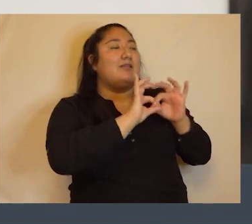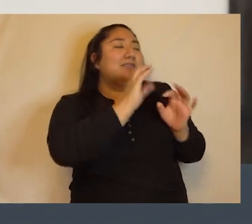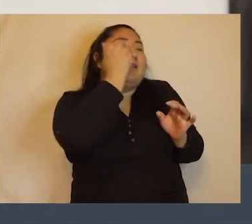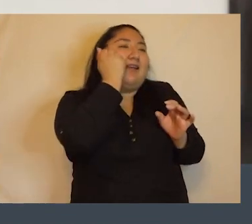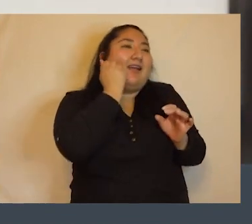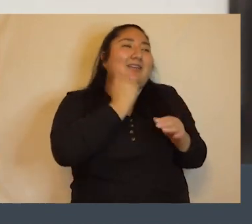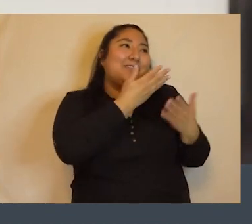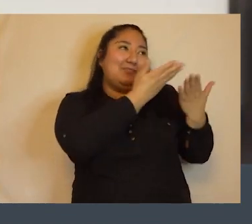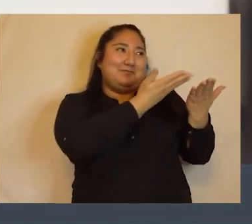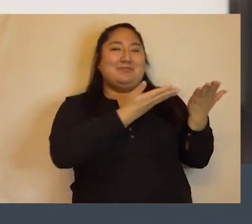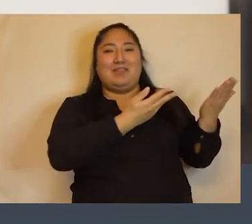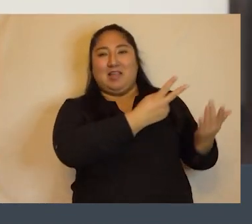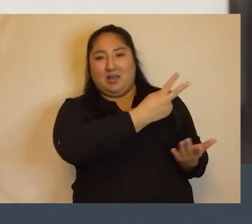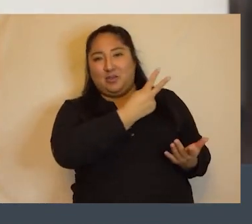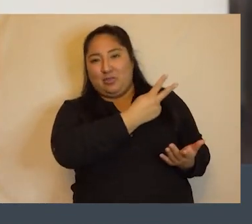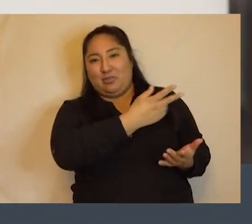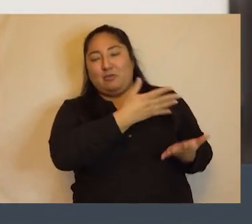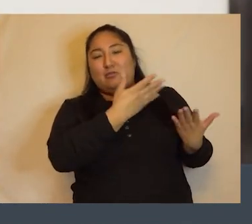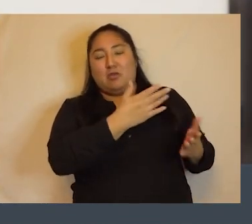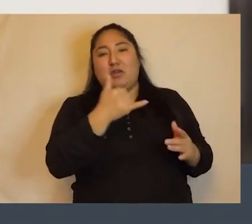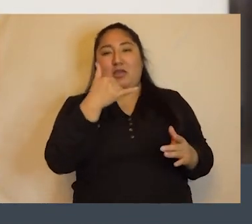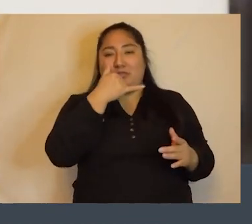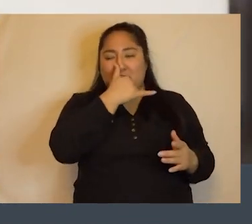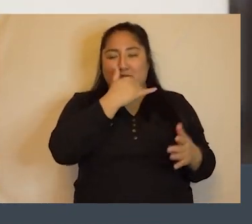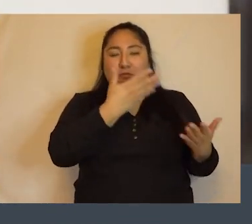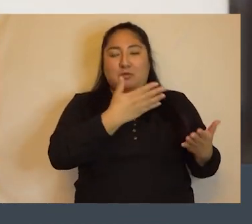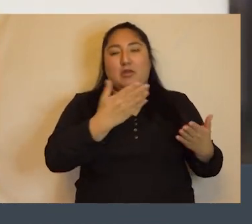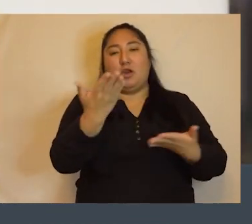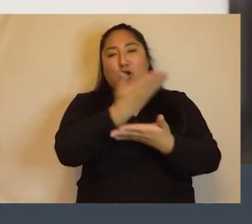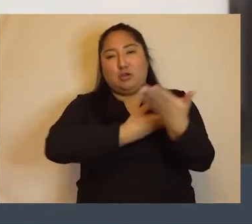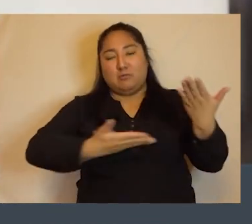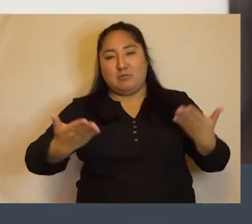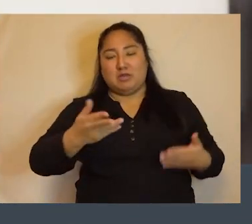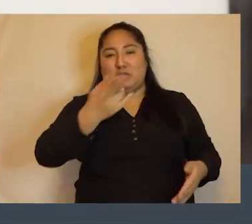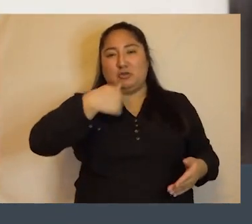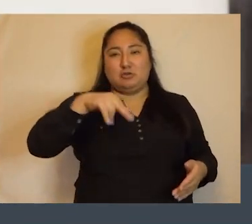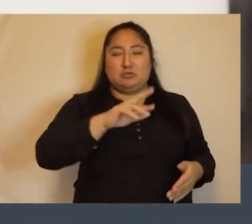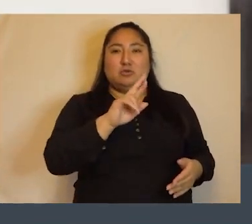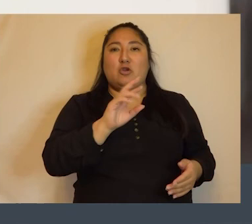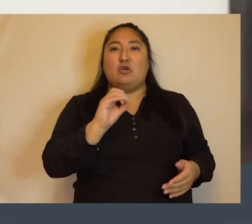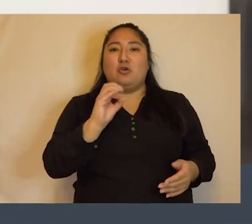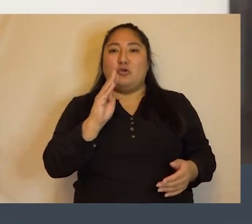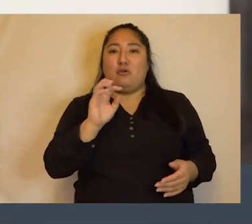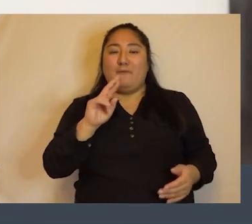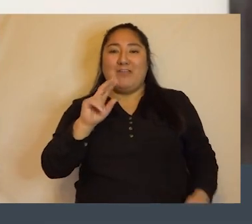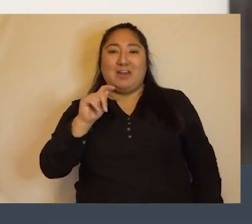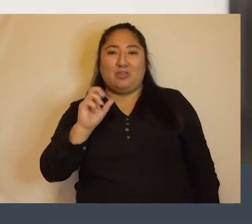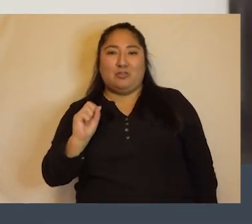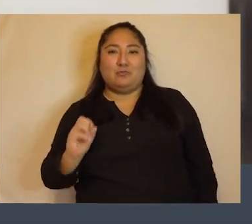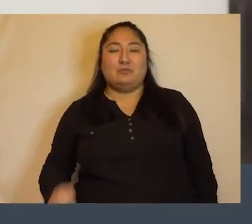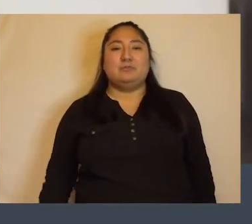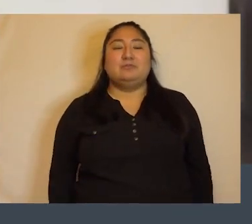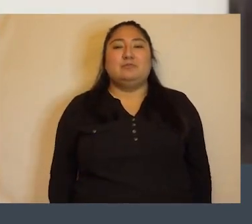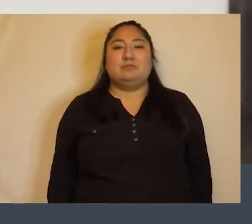también agradecerle con mucho cariño a Anne y a Hernán por tener tiempo de compartir con nosotros, y a Roberto. Roberto.